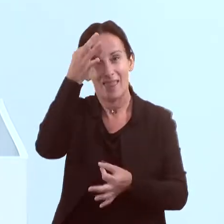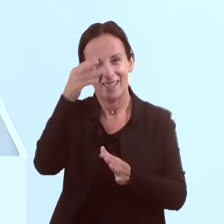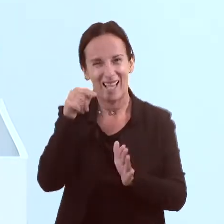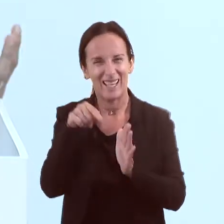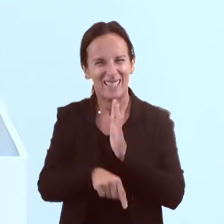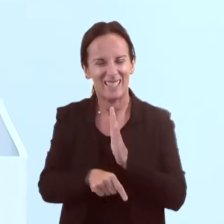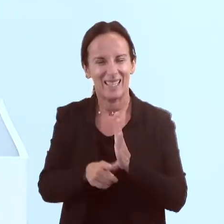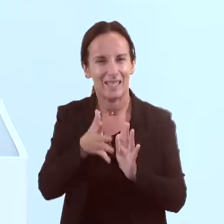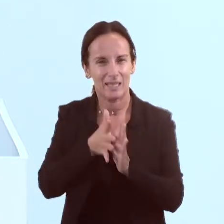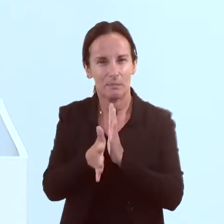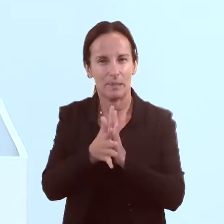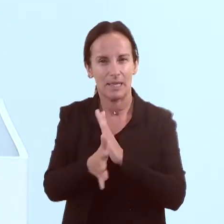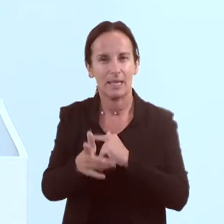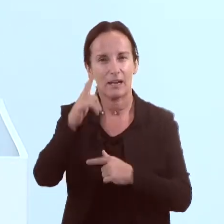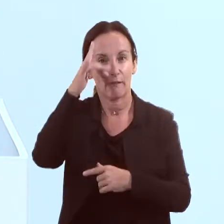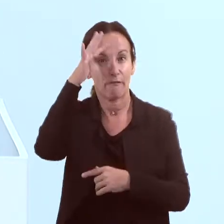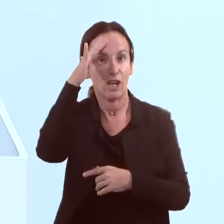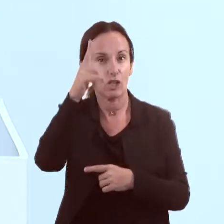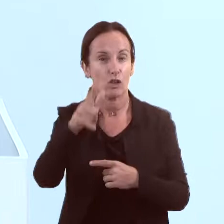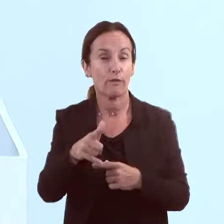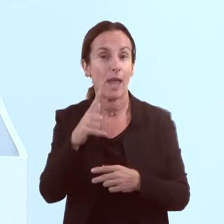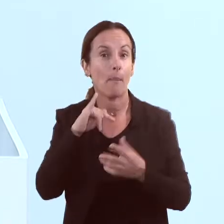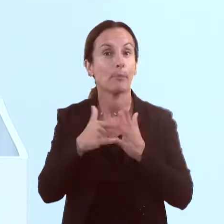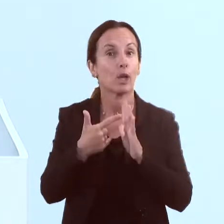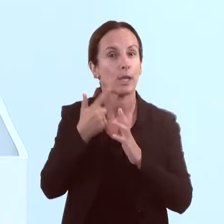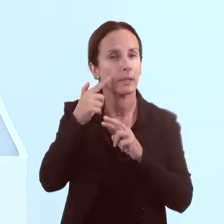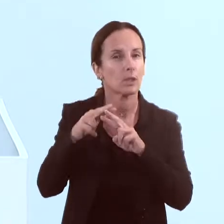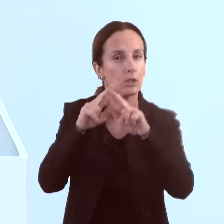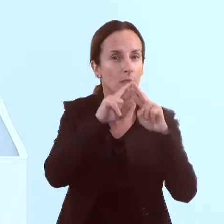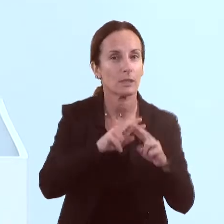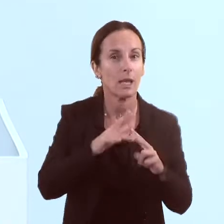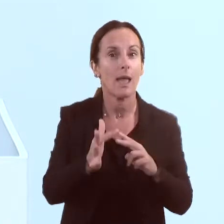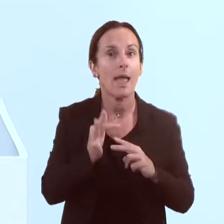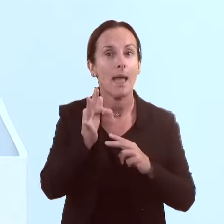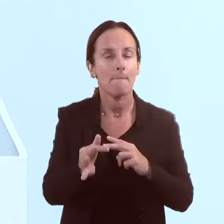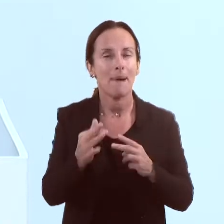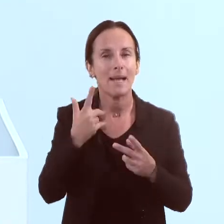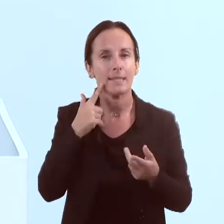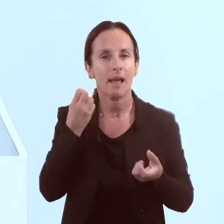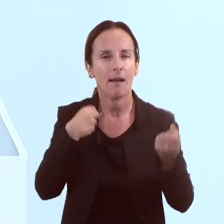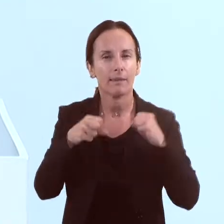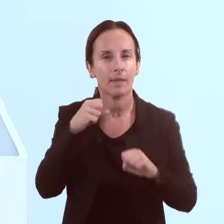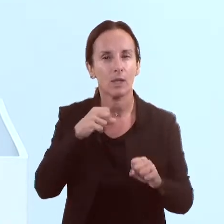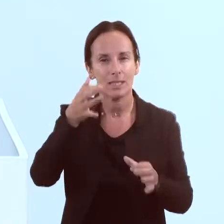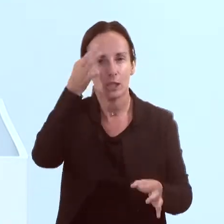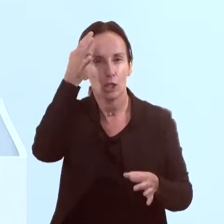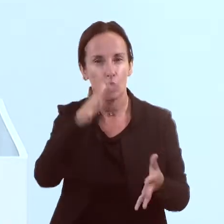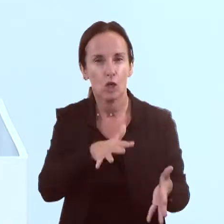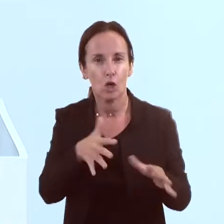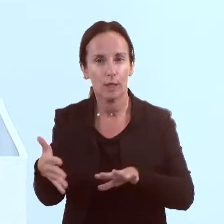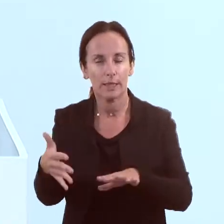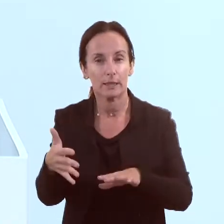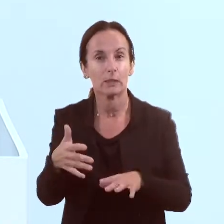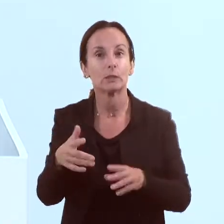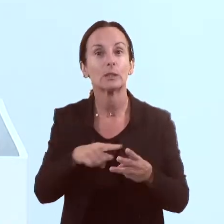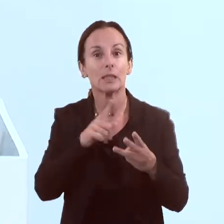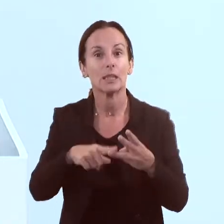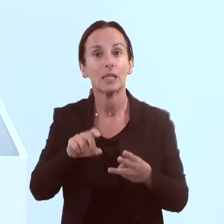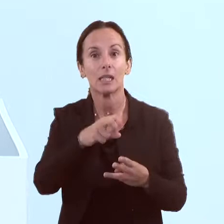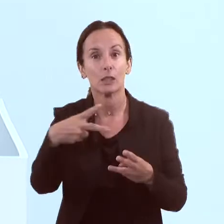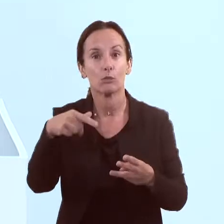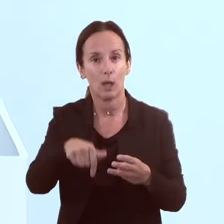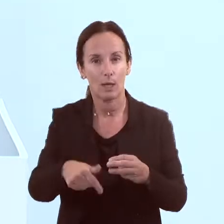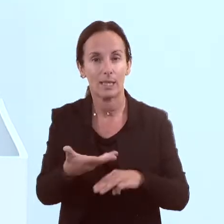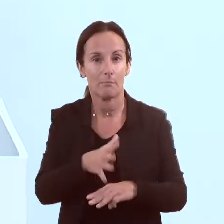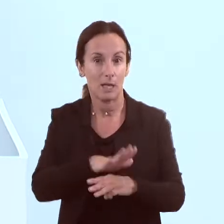pretendemos demostrar en los proyectos de testeo como las acciones concretas que vamos a tener y el impacto que pretendemos tener en Mallorca. Yo creo que